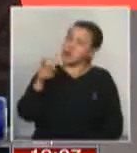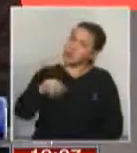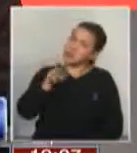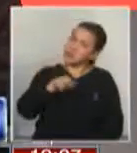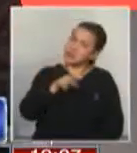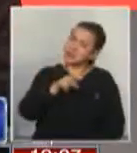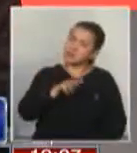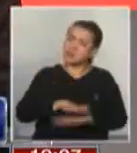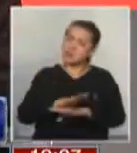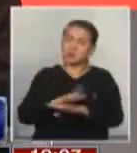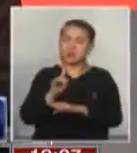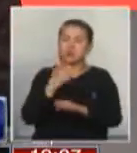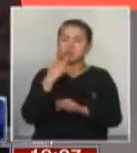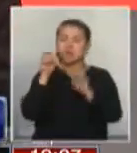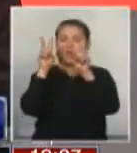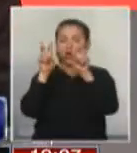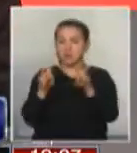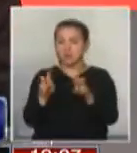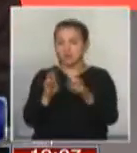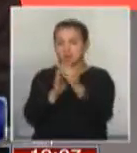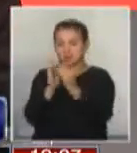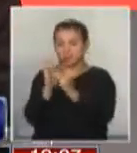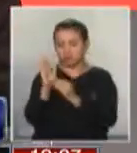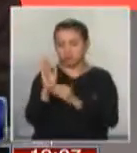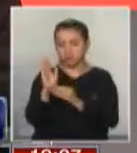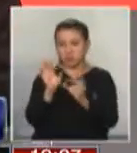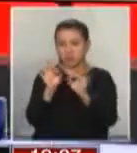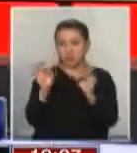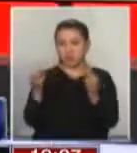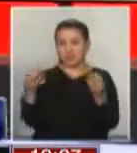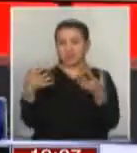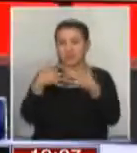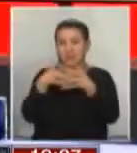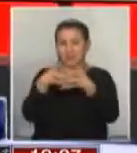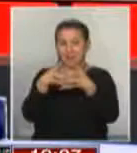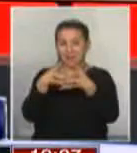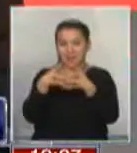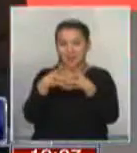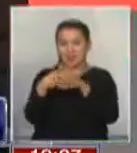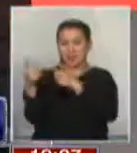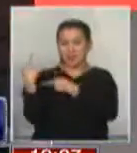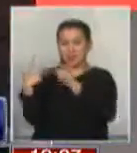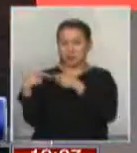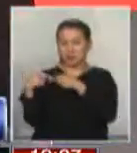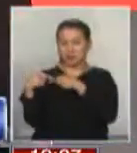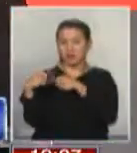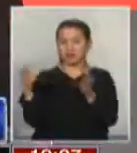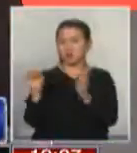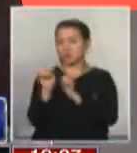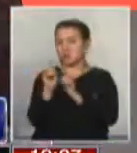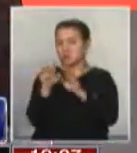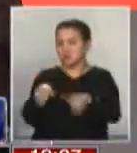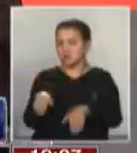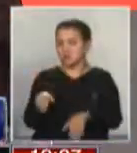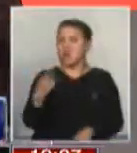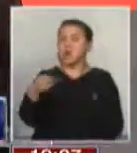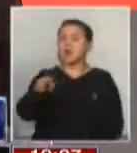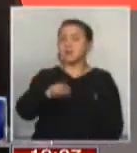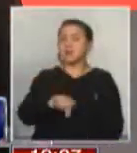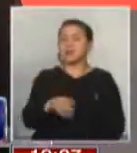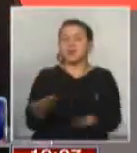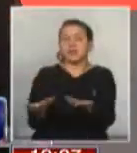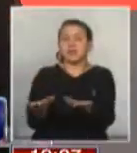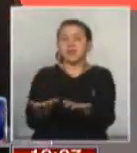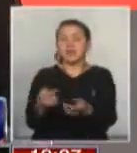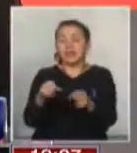las tramas cambian las tramas nunca son las mismas lo que es lo que se repite es esta pesquisa